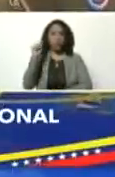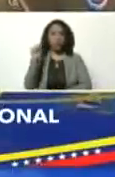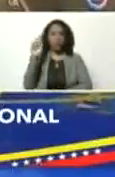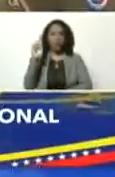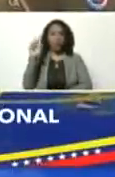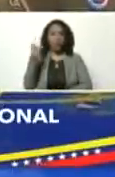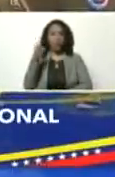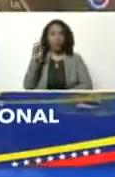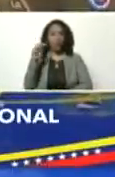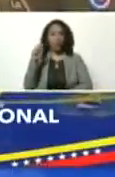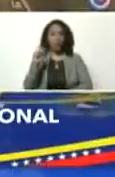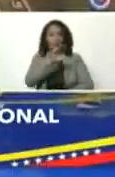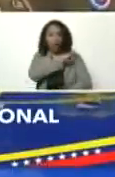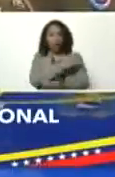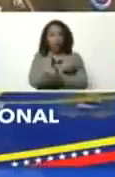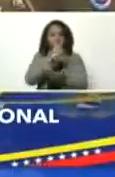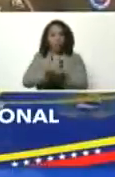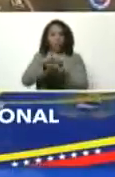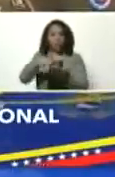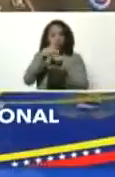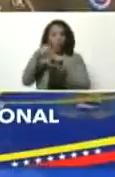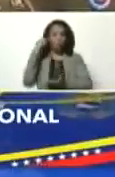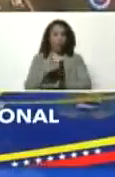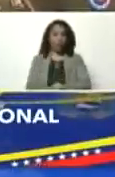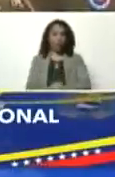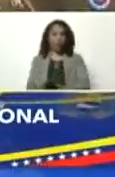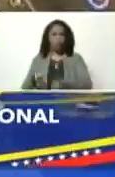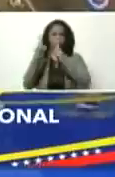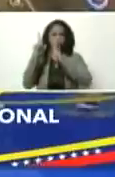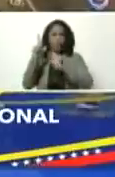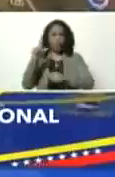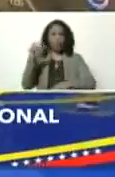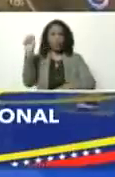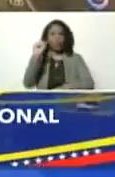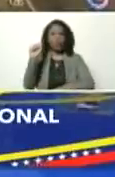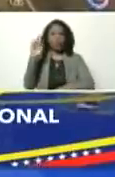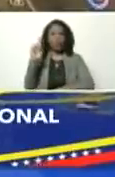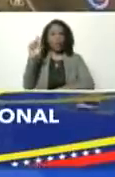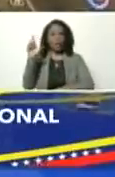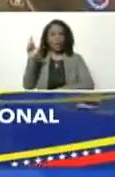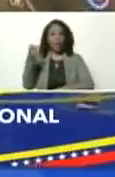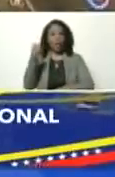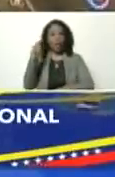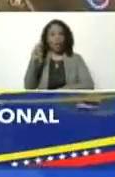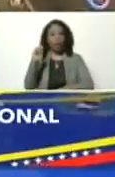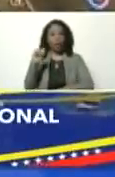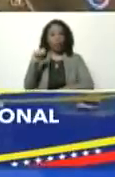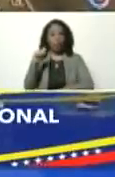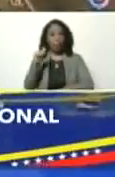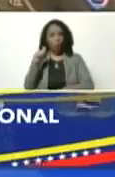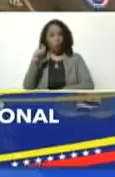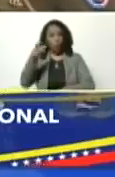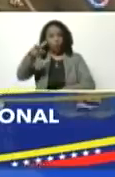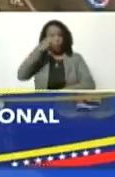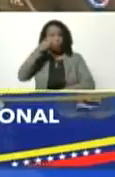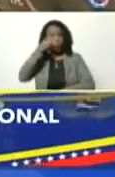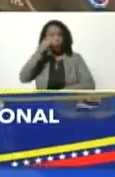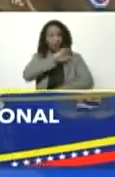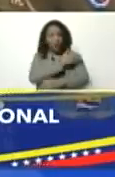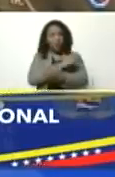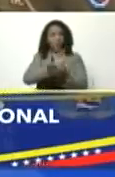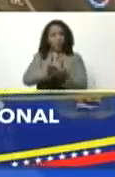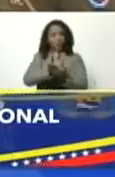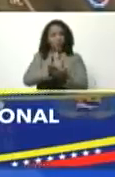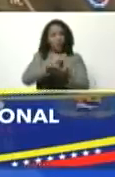la Fuerza Nacional Bolivariana. Autorizado, sargento supervisor de la Fuerza Armada Nacional Bolivariana.